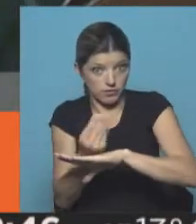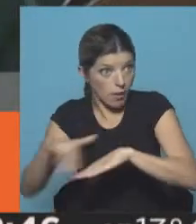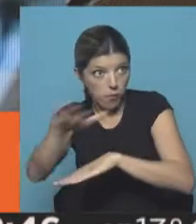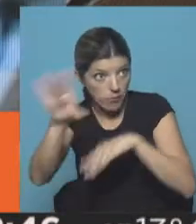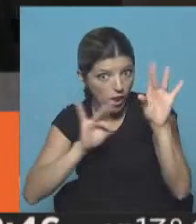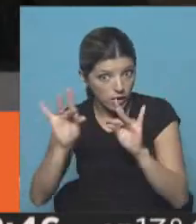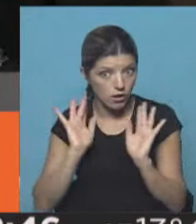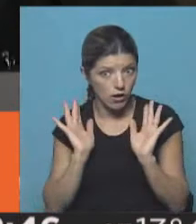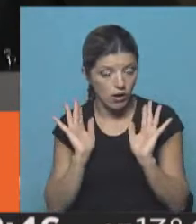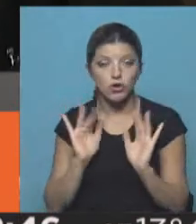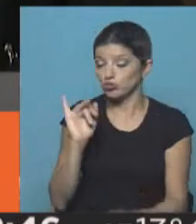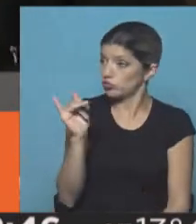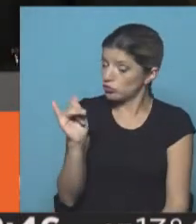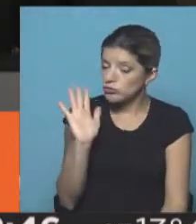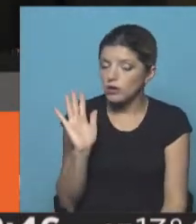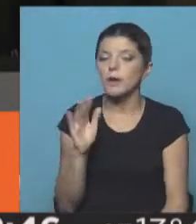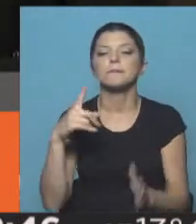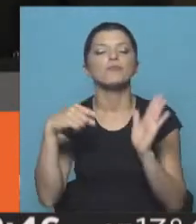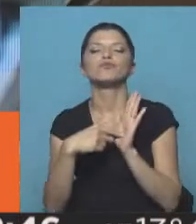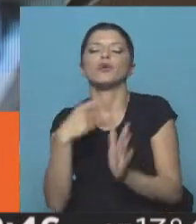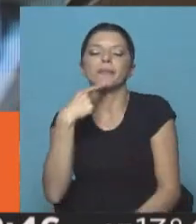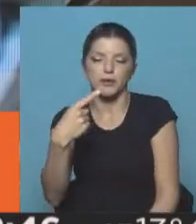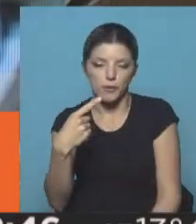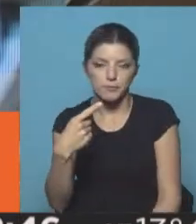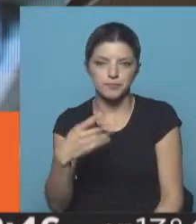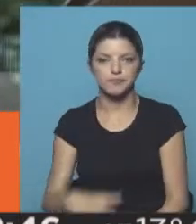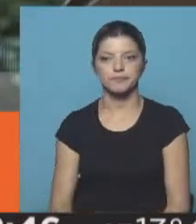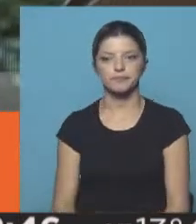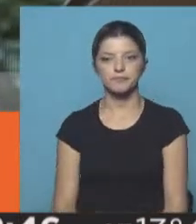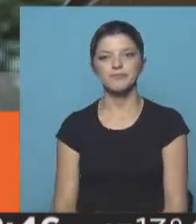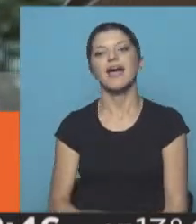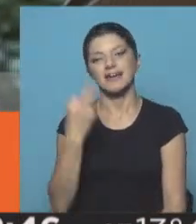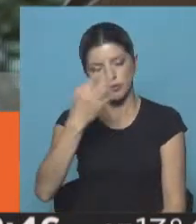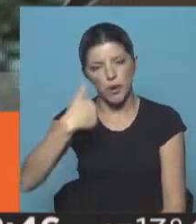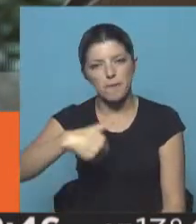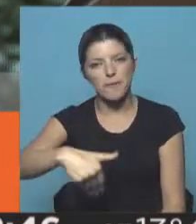están. Lo que digo es que seguramente en algún momento tendremos algún